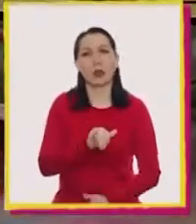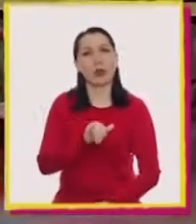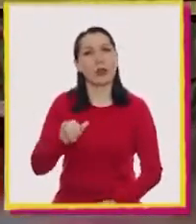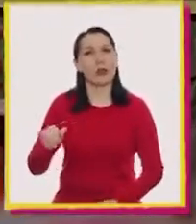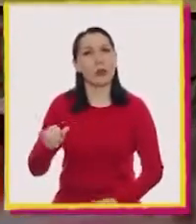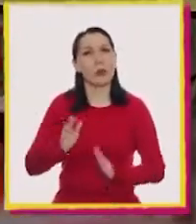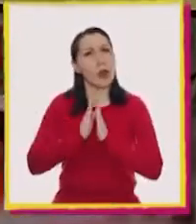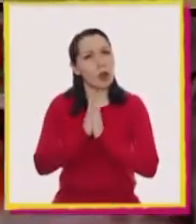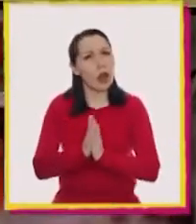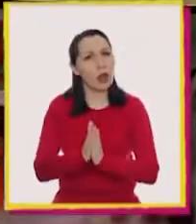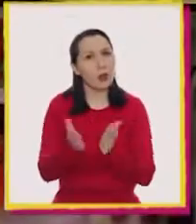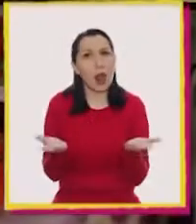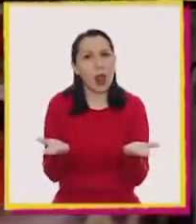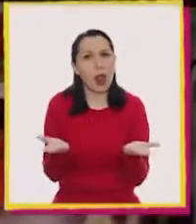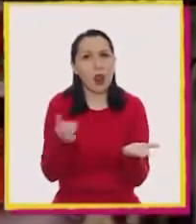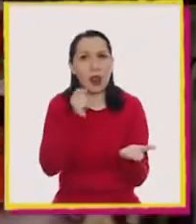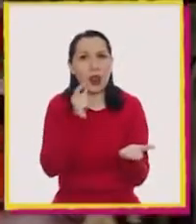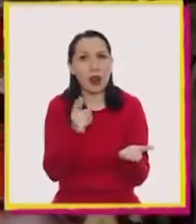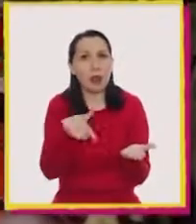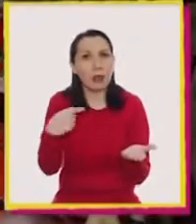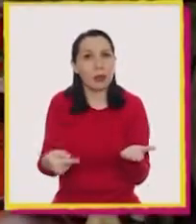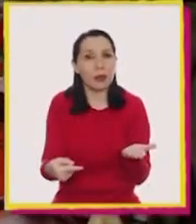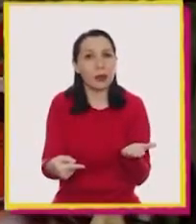¡Orar! ¿Y después de orar?